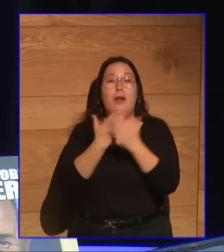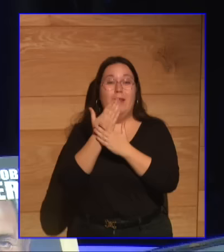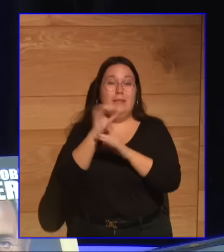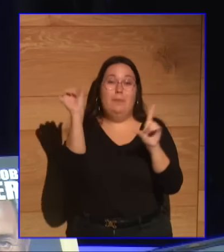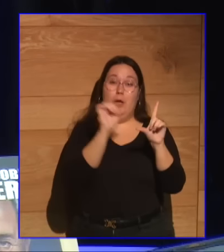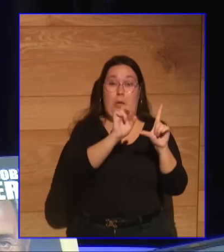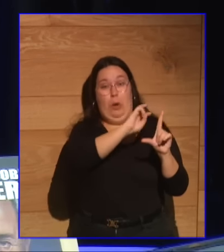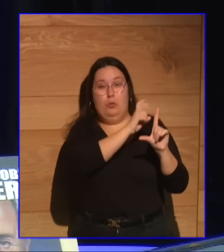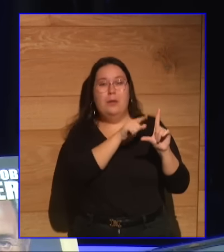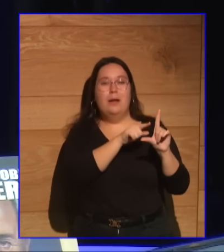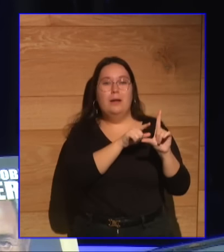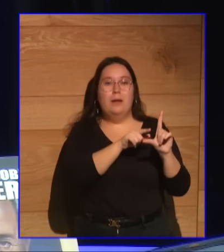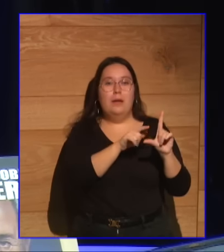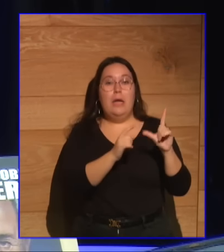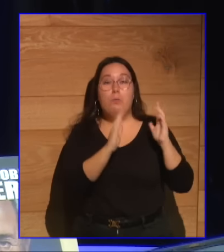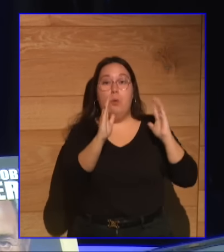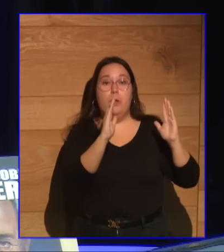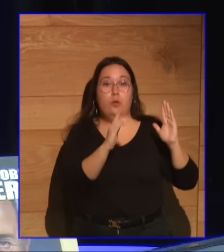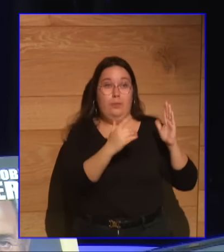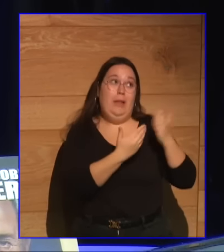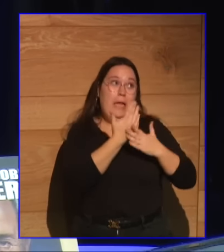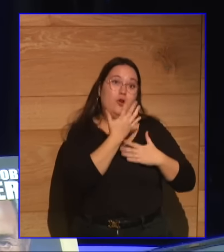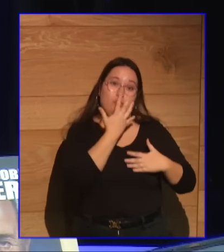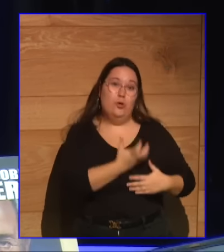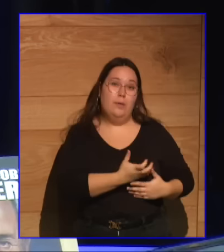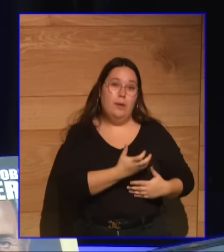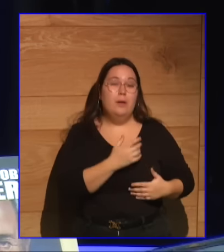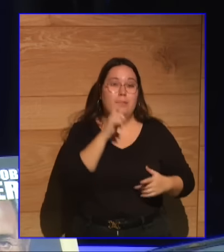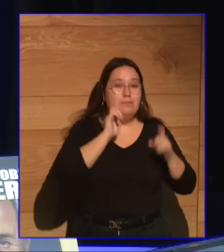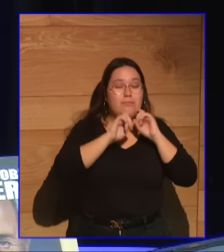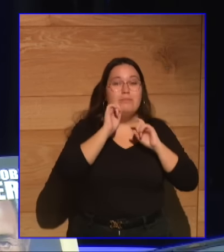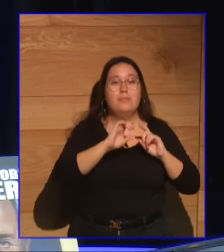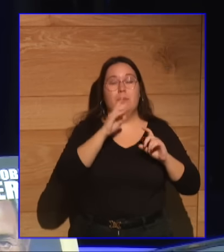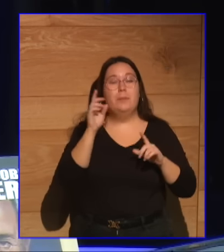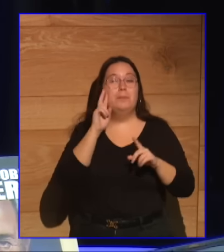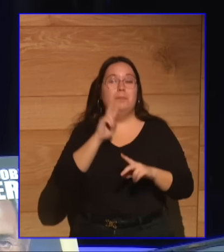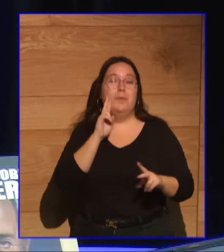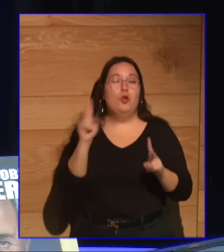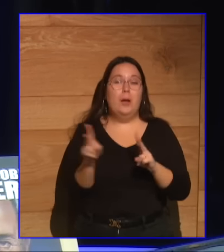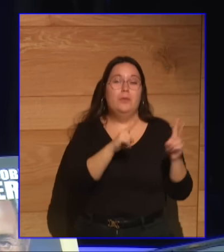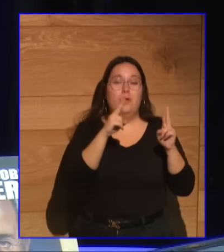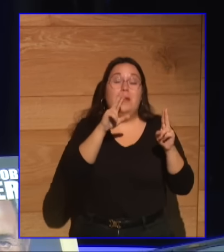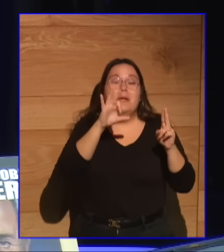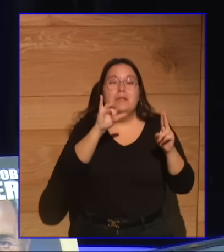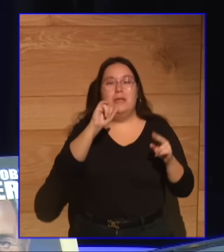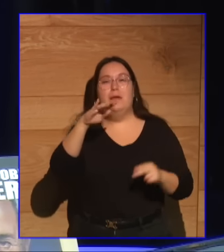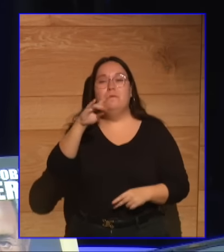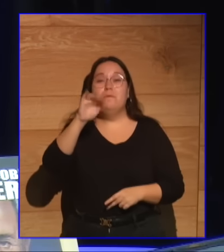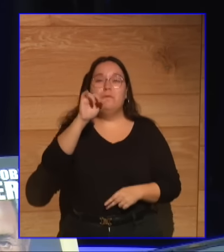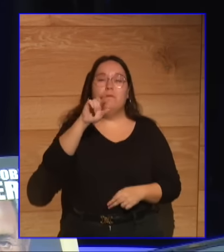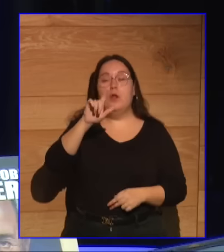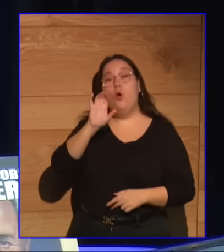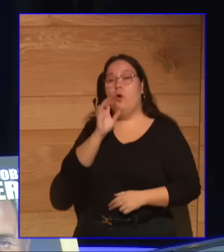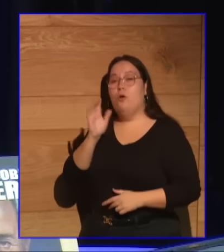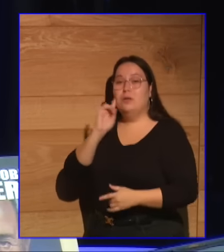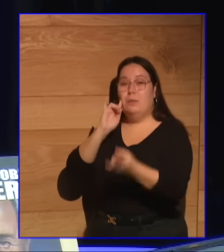las que sistemáticamente lloraba en algún momento del día viendo capítulos de Seinfeld o llamando a su amigo Robin Williams para